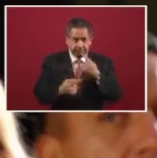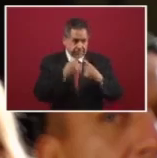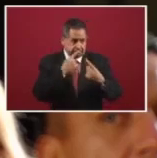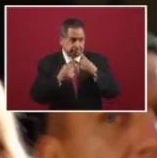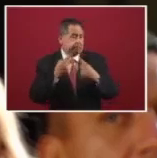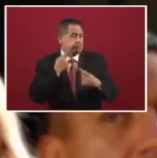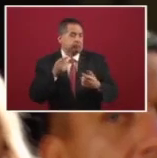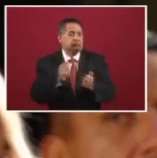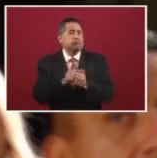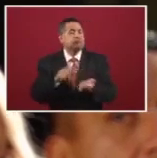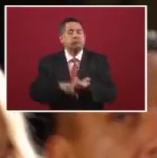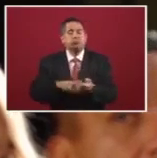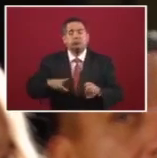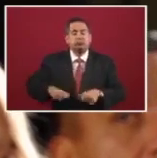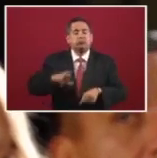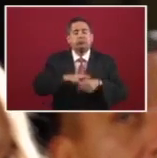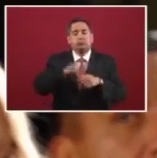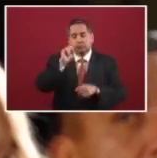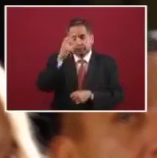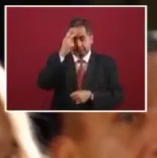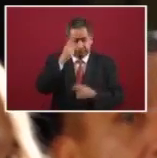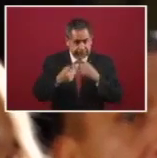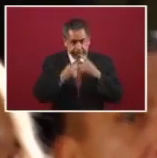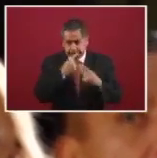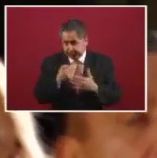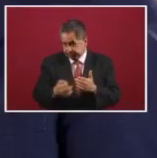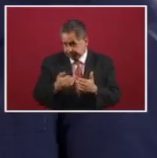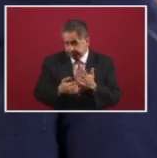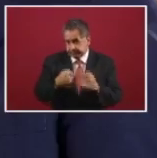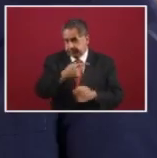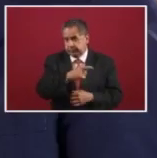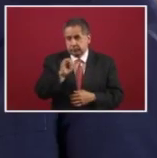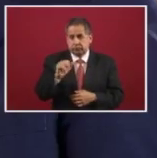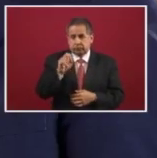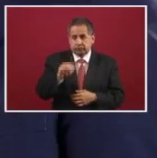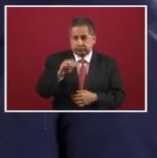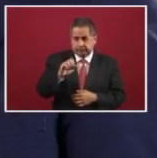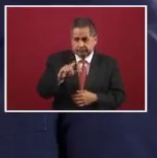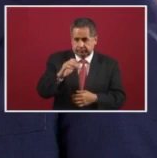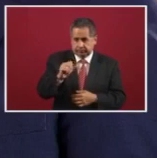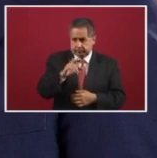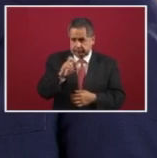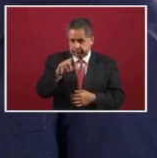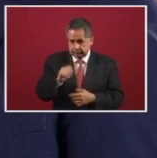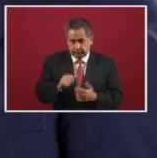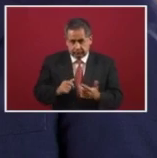con el gobernador de San Luis Potosí, en este caso Juan Manuel Carreras.